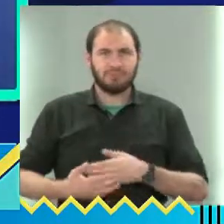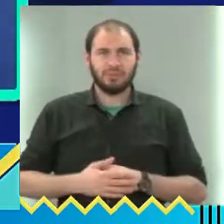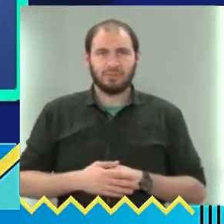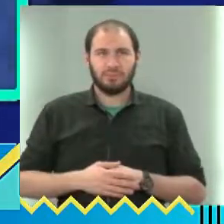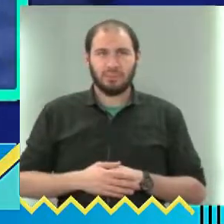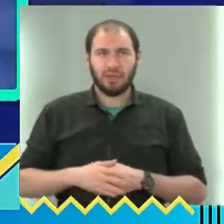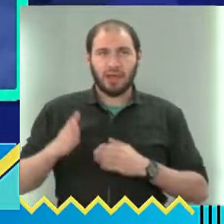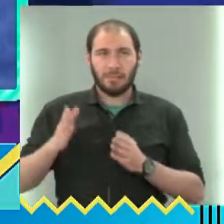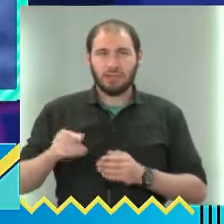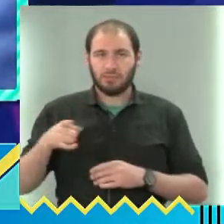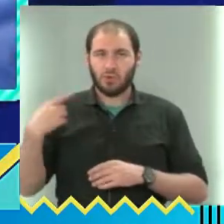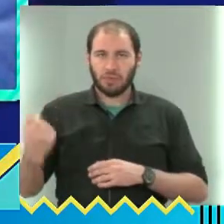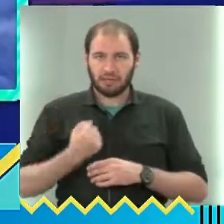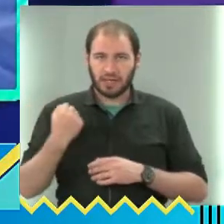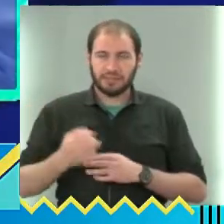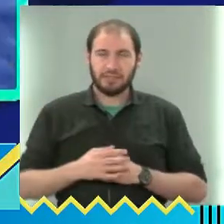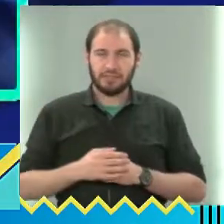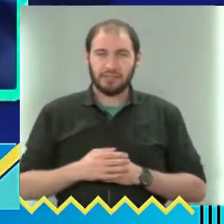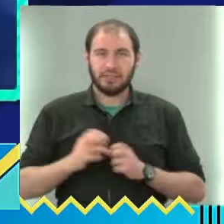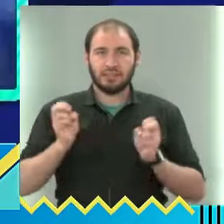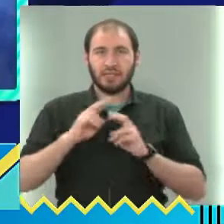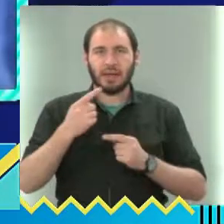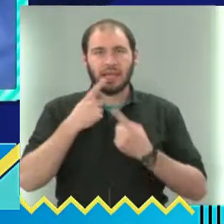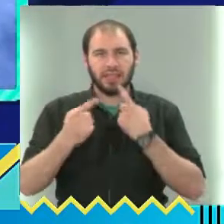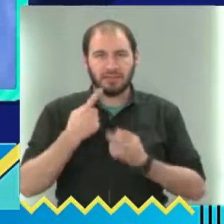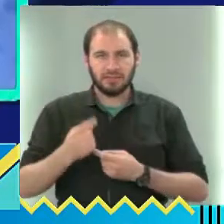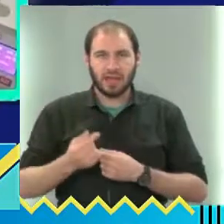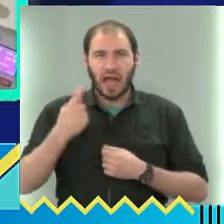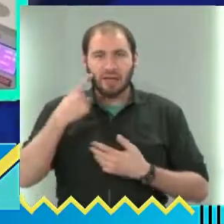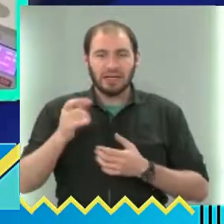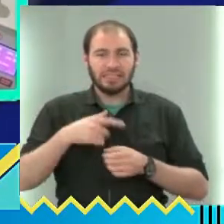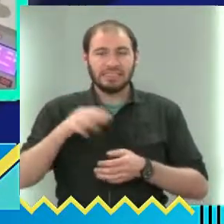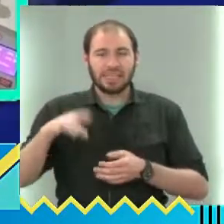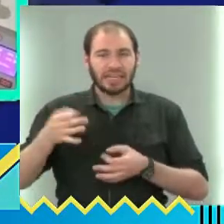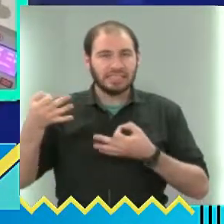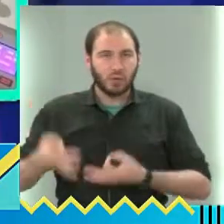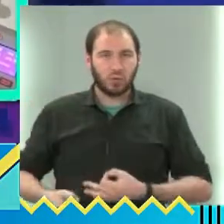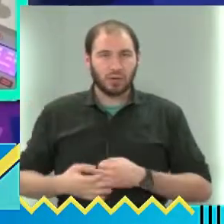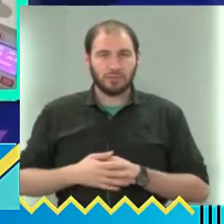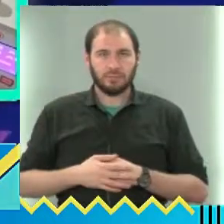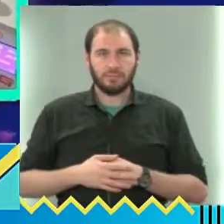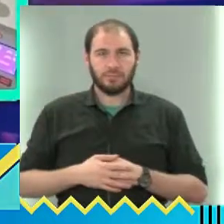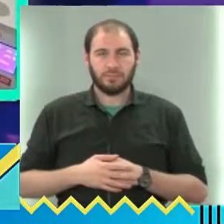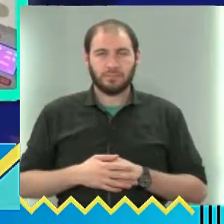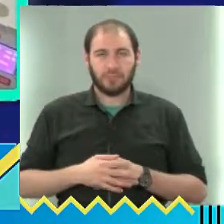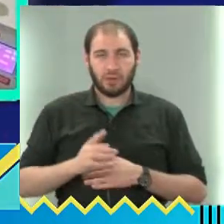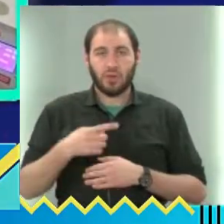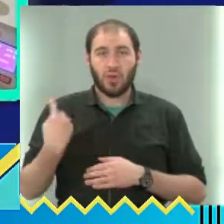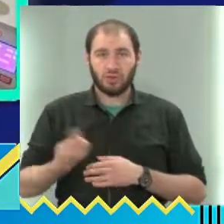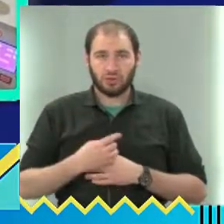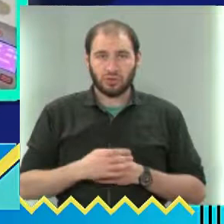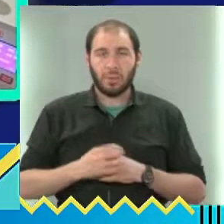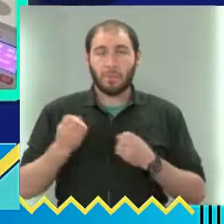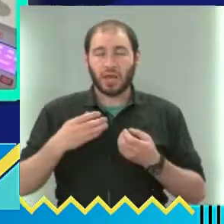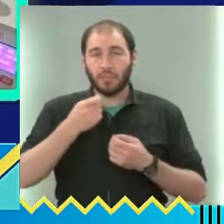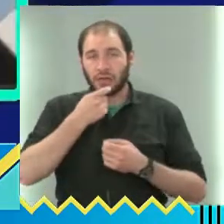paso importantísimo, el tema de la entrevista para ver si esa sangre es segura. Nosotros,